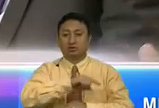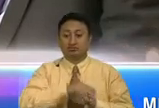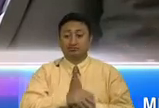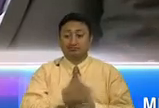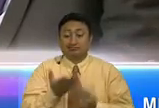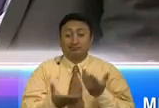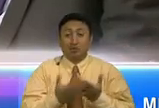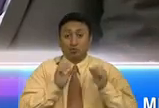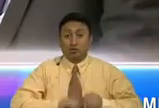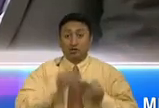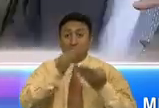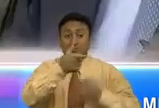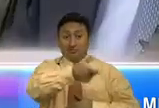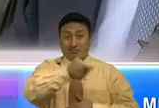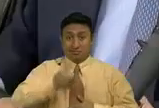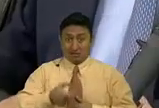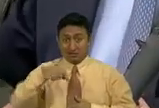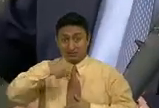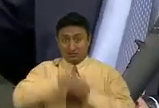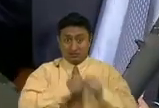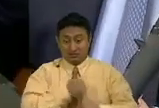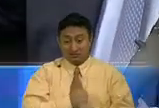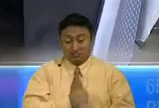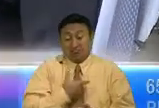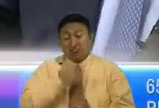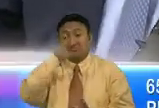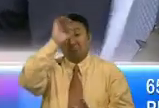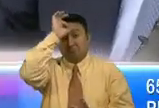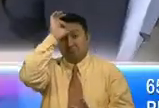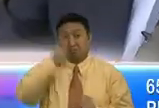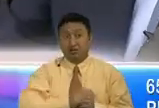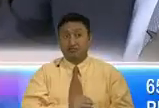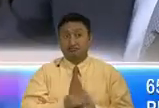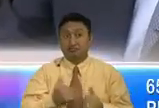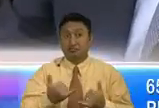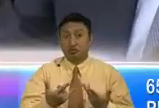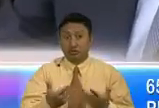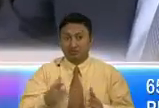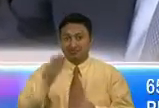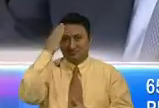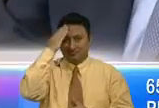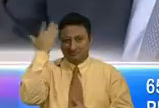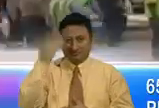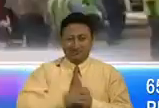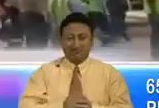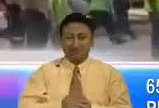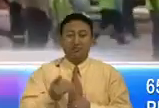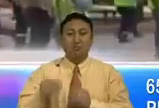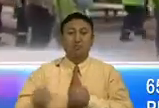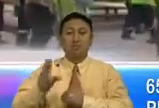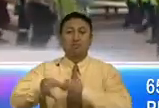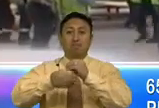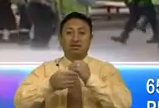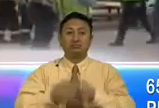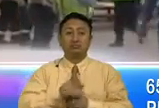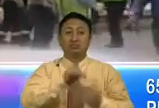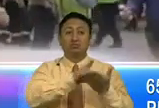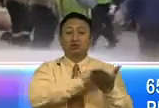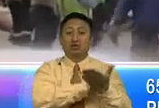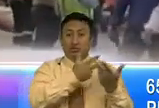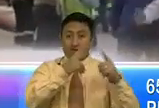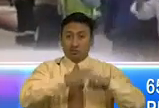ese presupuesto este año. Ante este panorama, ya tienen un monto de cuánto le costaría al país adicionalmente para que estos proyectos funcionen en